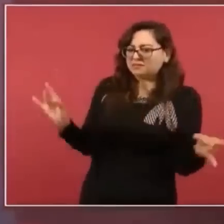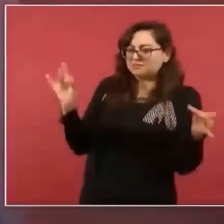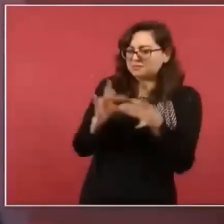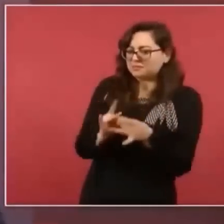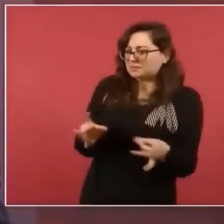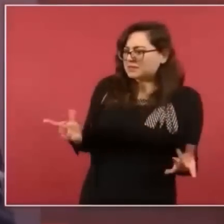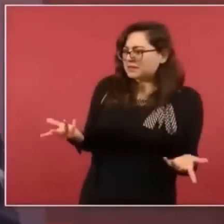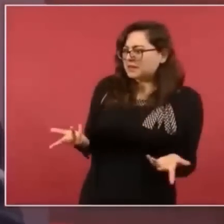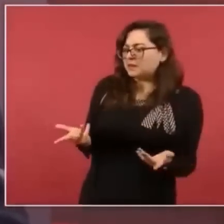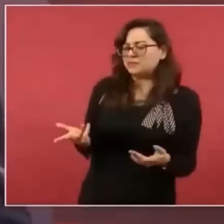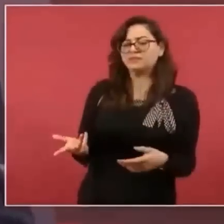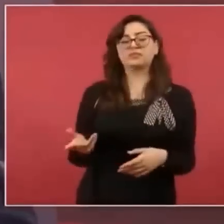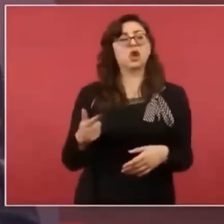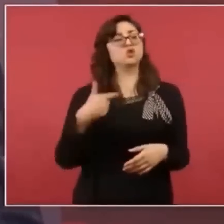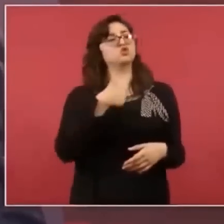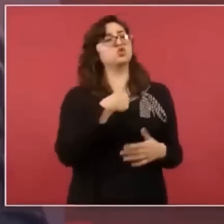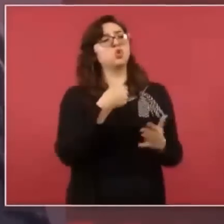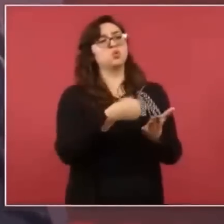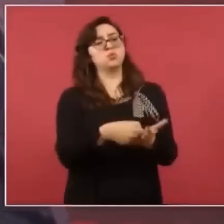yo soy valiente y